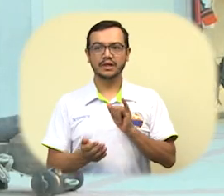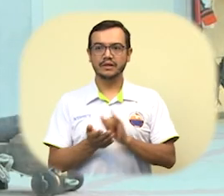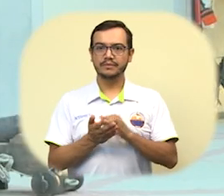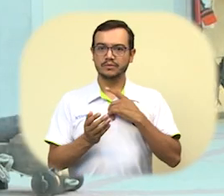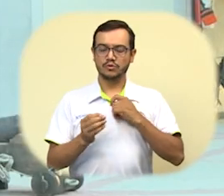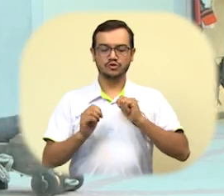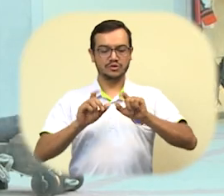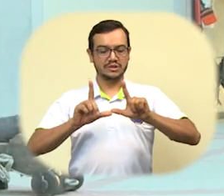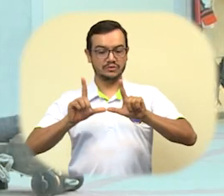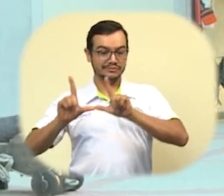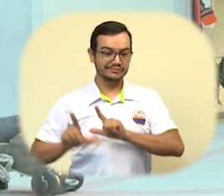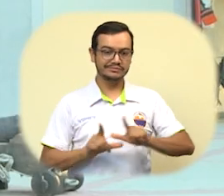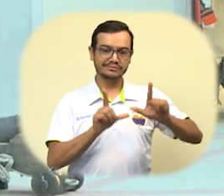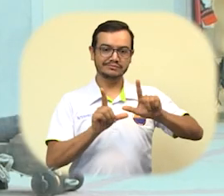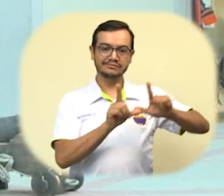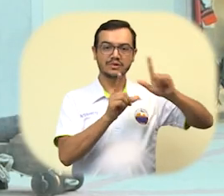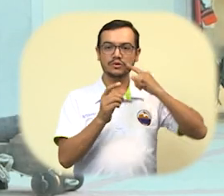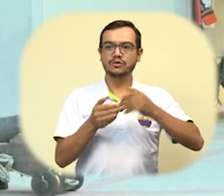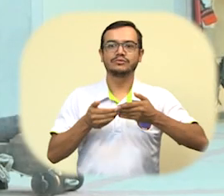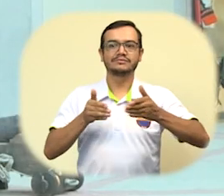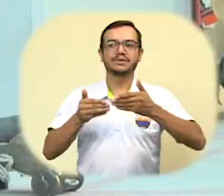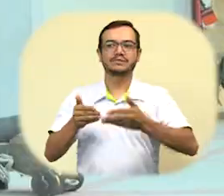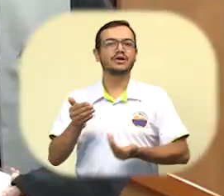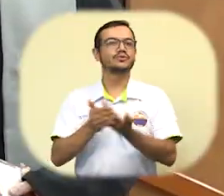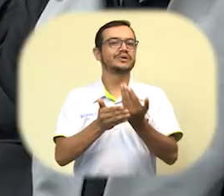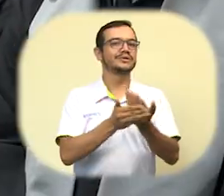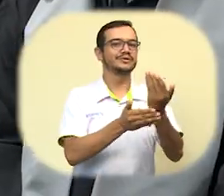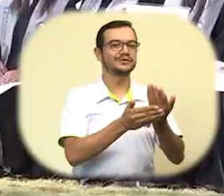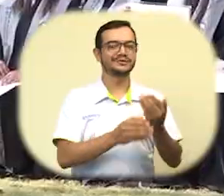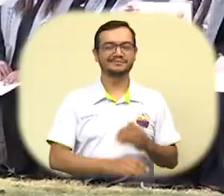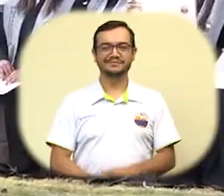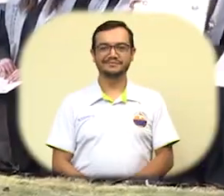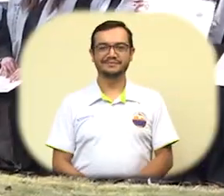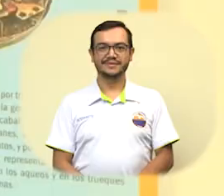Modalidad posgradual Unimagdalena entregó nuevos egresados.